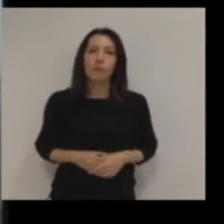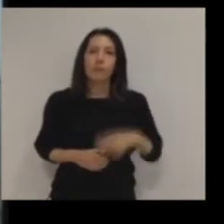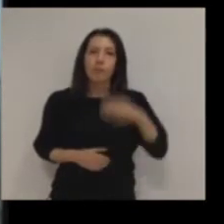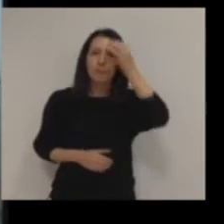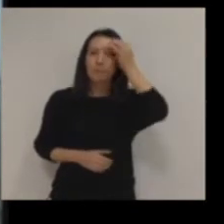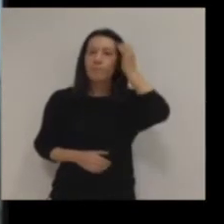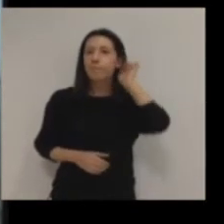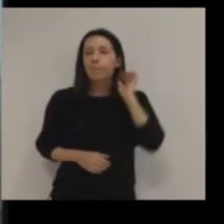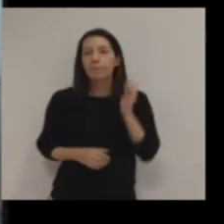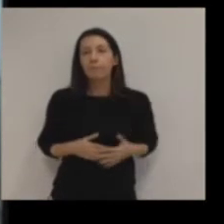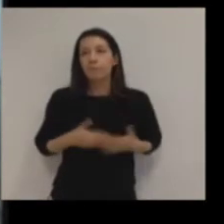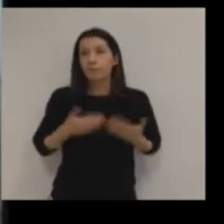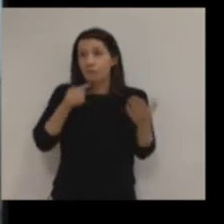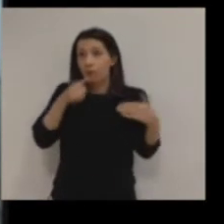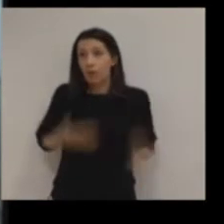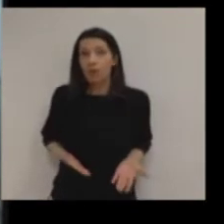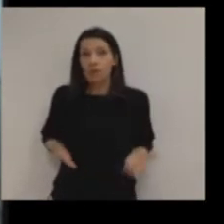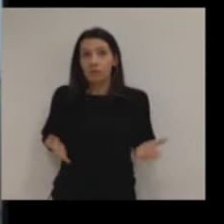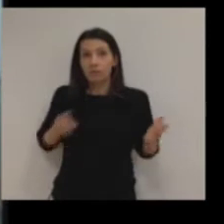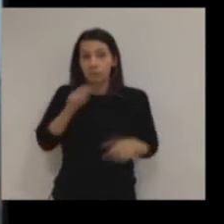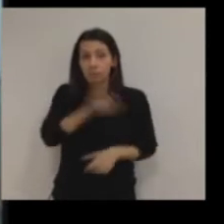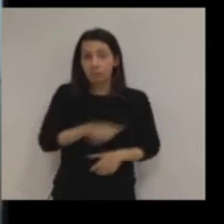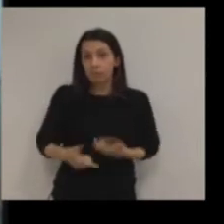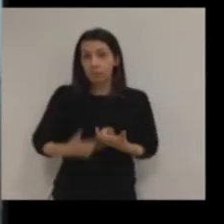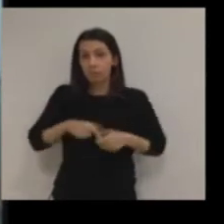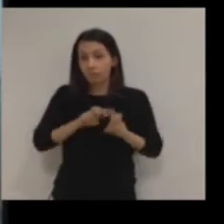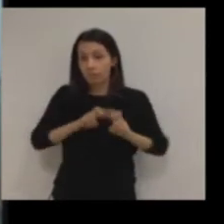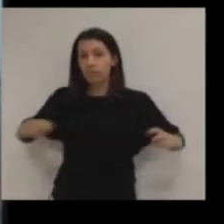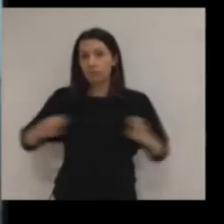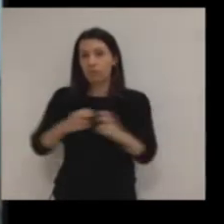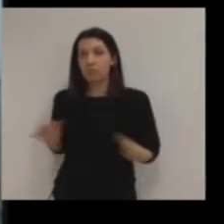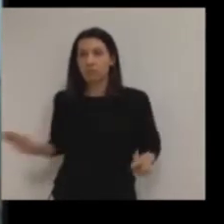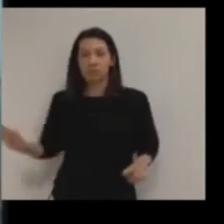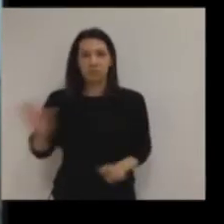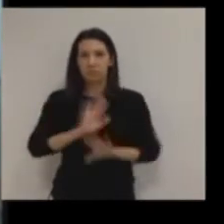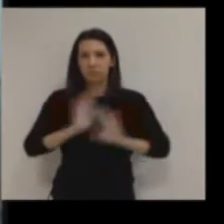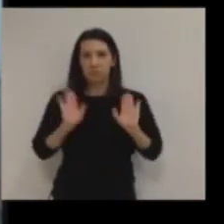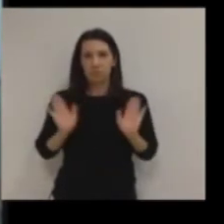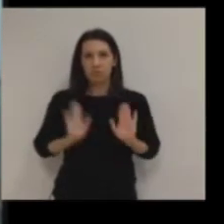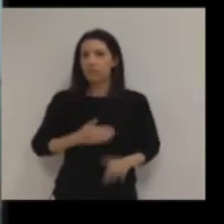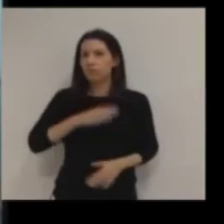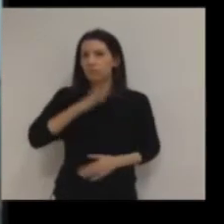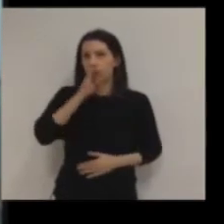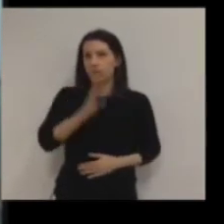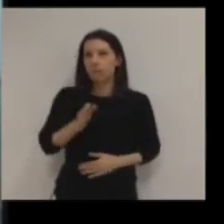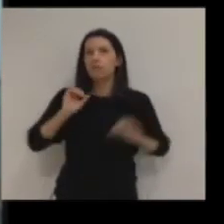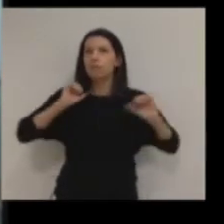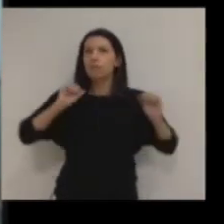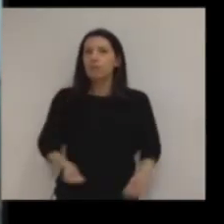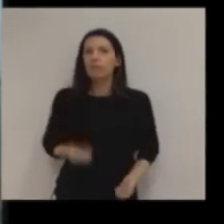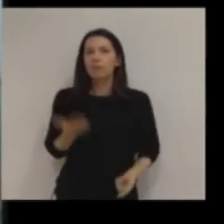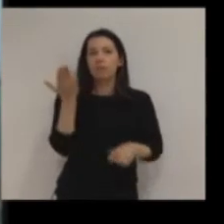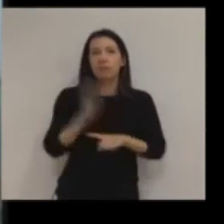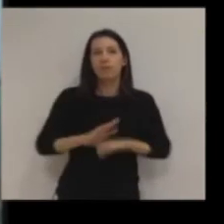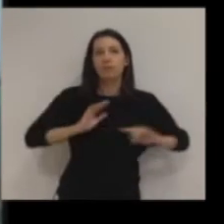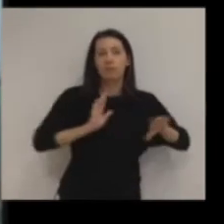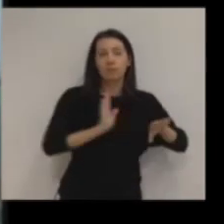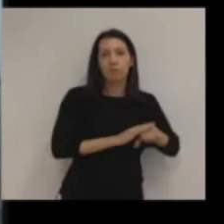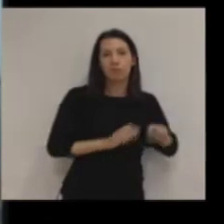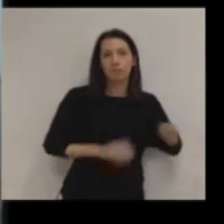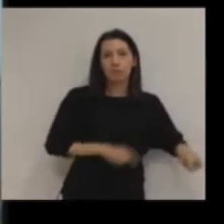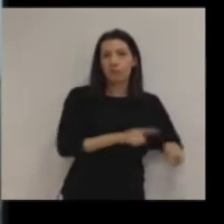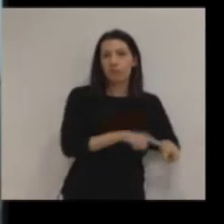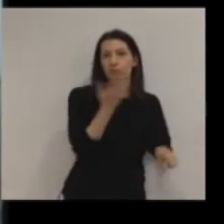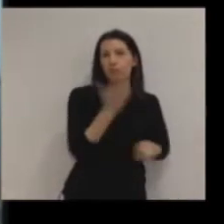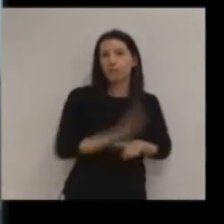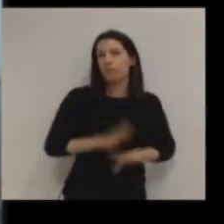No voy a establecer ningún orden, aquí no hay prioridad, entonces simplemente voy a empezar la presentación de izquierda a derecha y sin